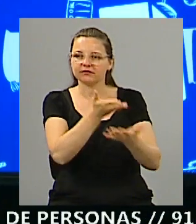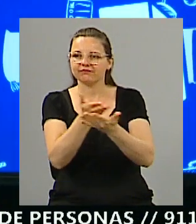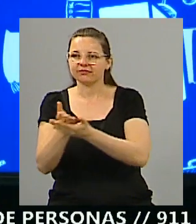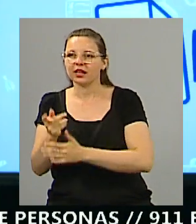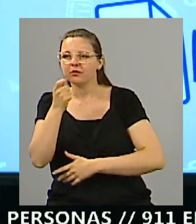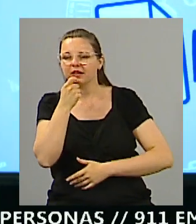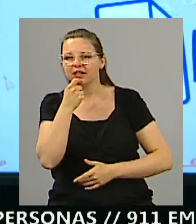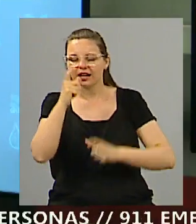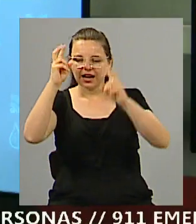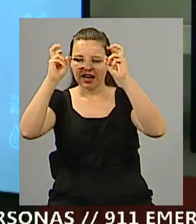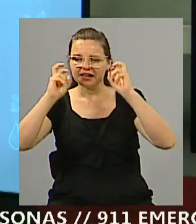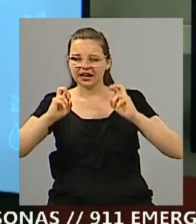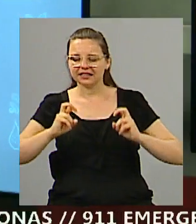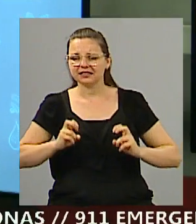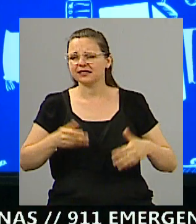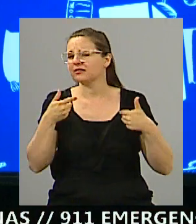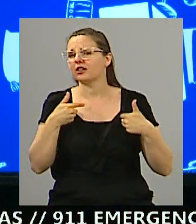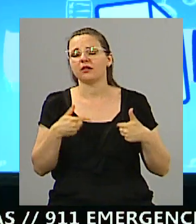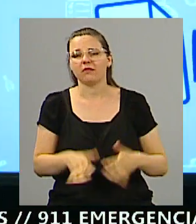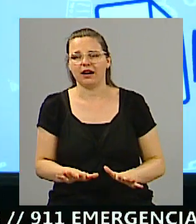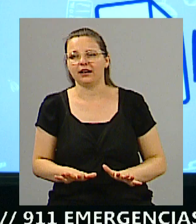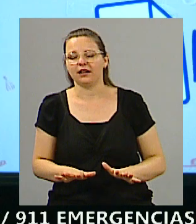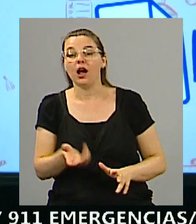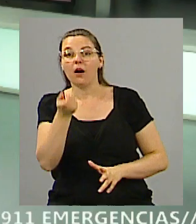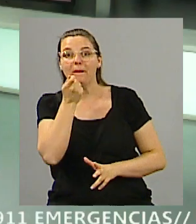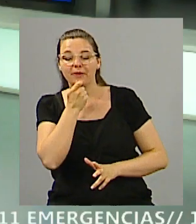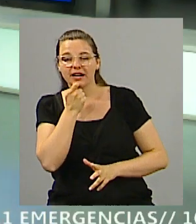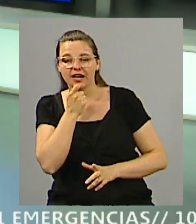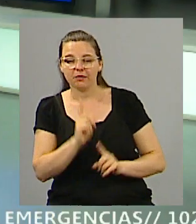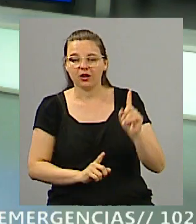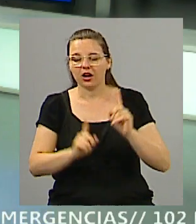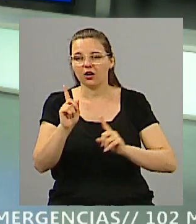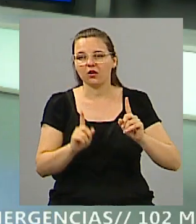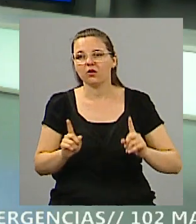de rutina. Uh-huh. Porque no se pide a no ser que haya